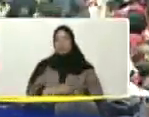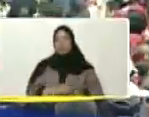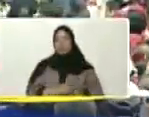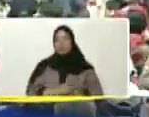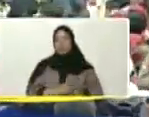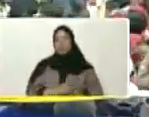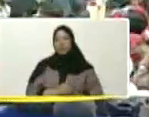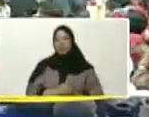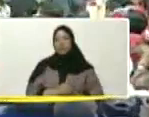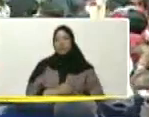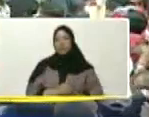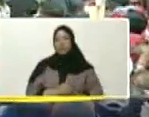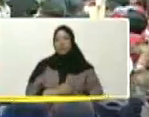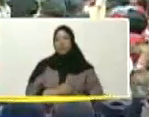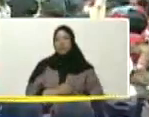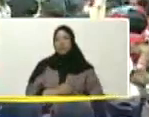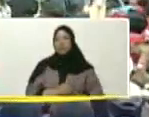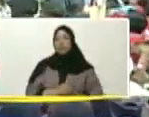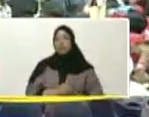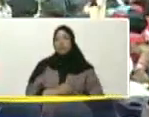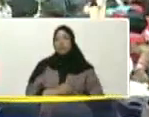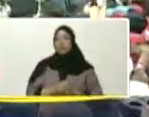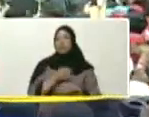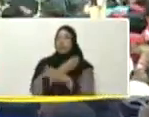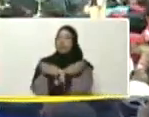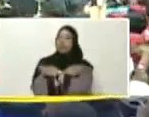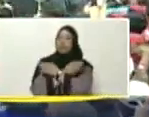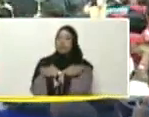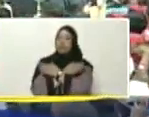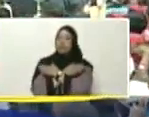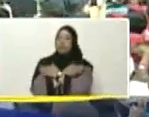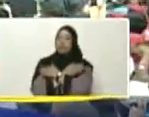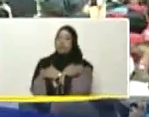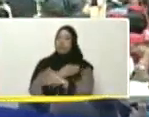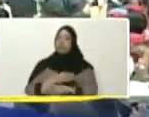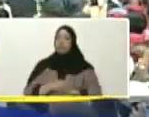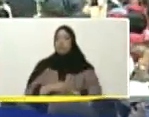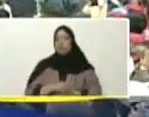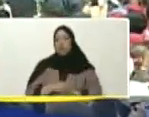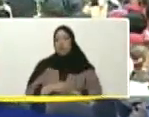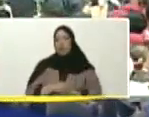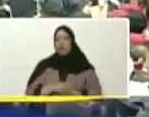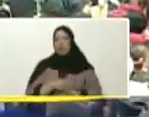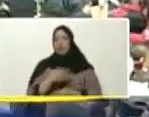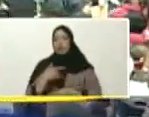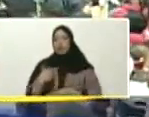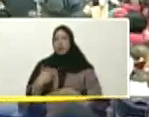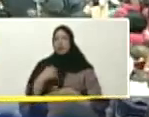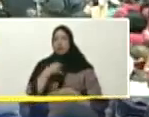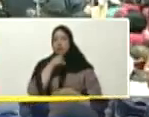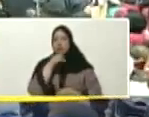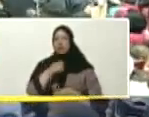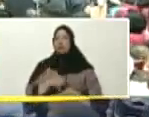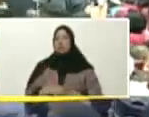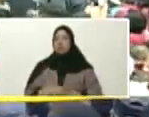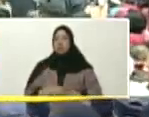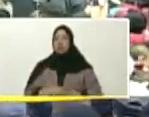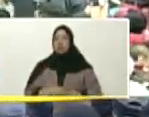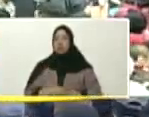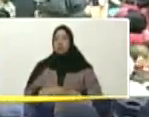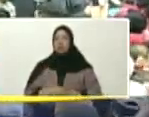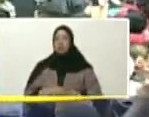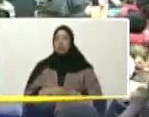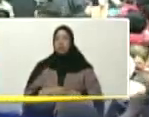vine a felicitar a los líderes y lideresas y al pueblo